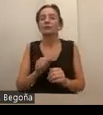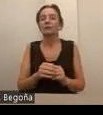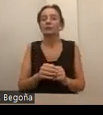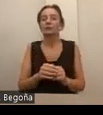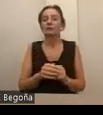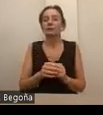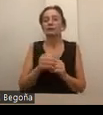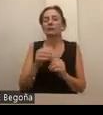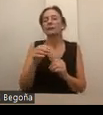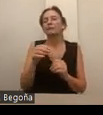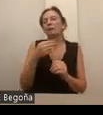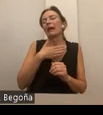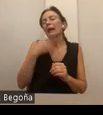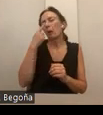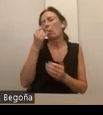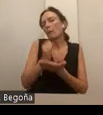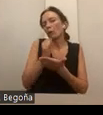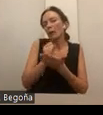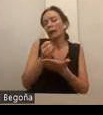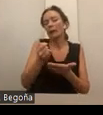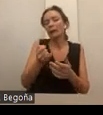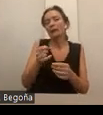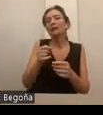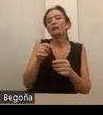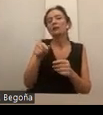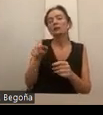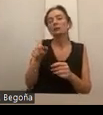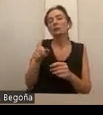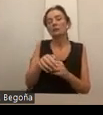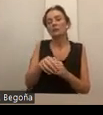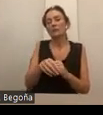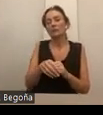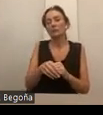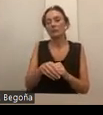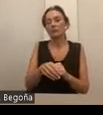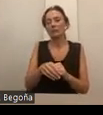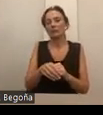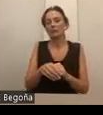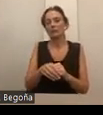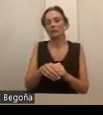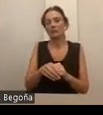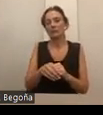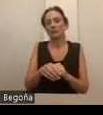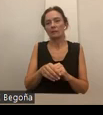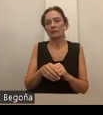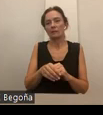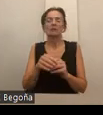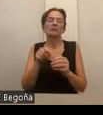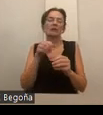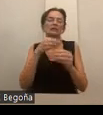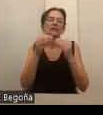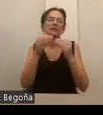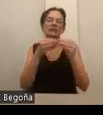para que sea factible realizar el estudio, tenemos que inducirlo de alguna manera. Pues se indujo con letrozol. Letrozol, como sabéis,